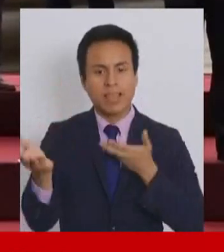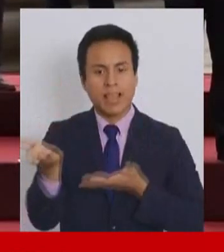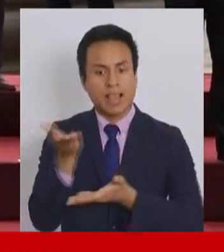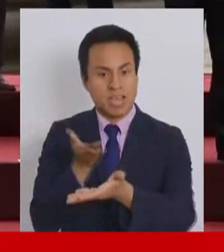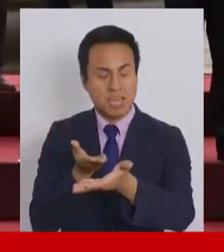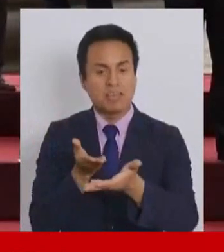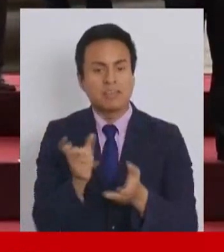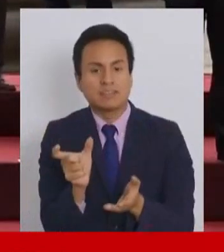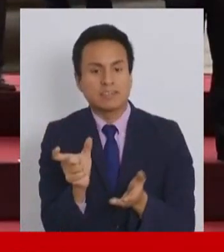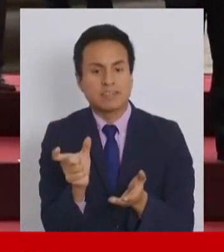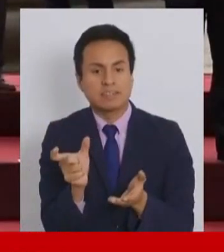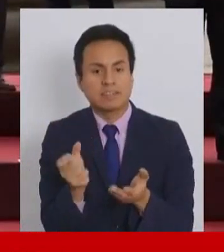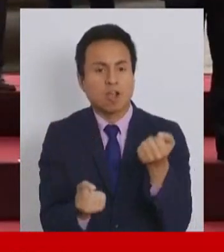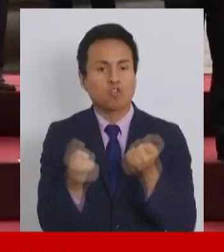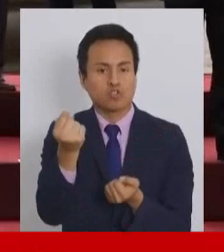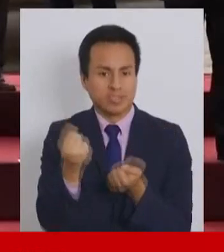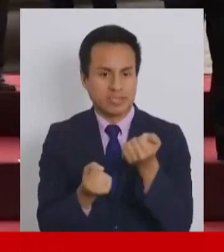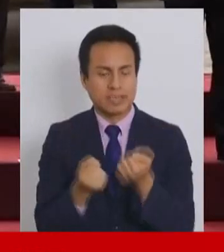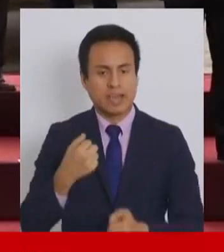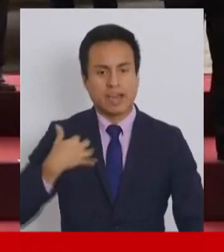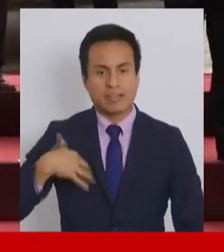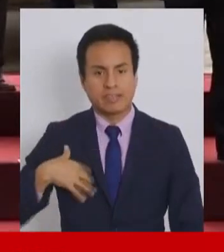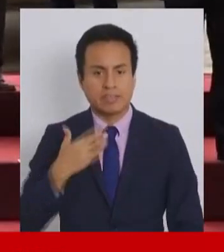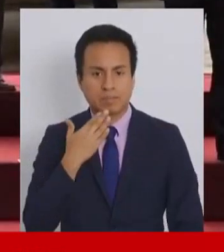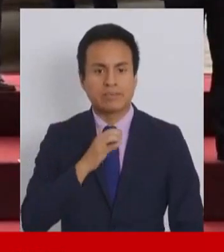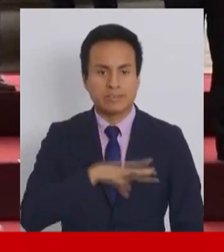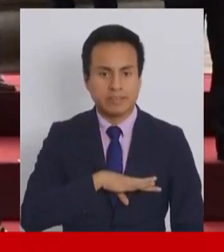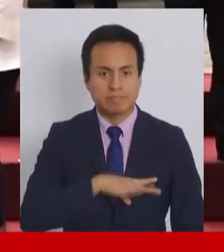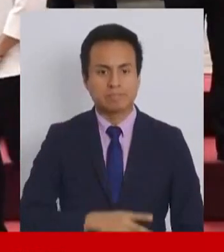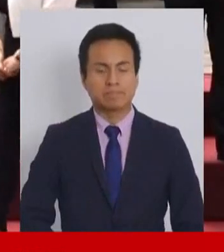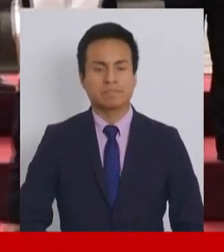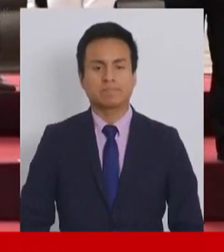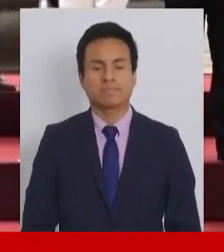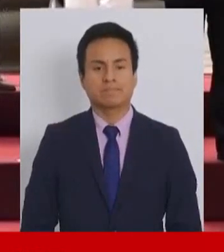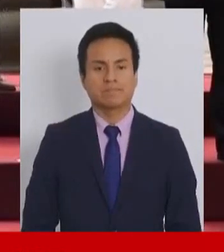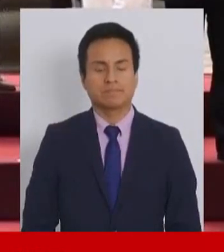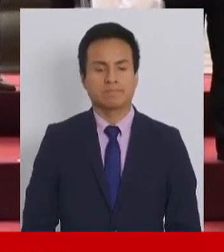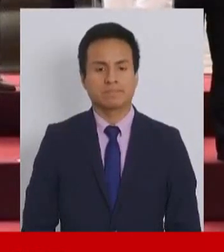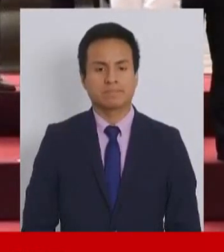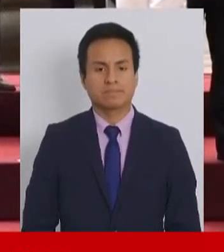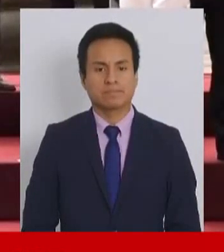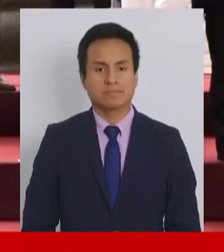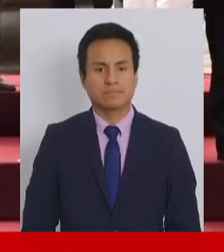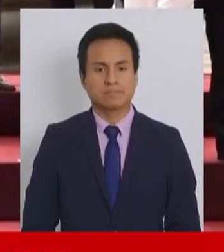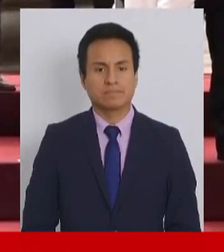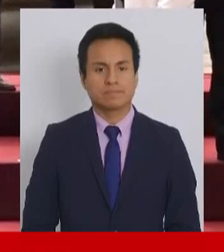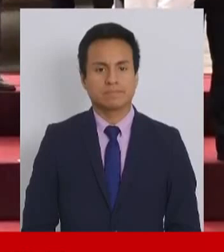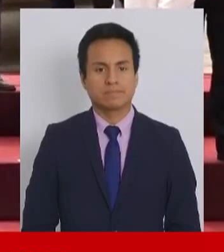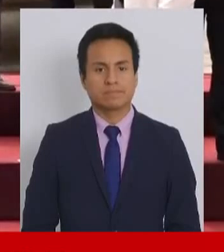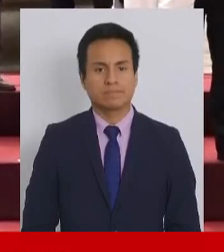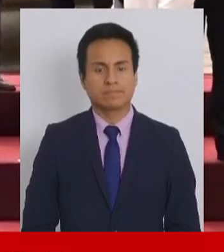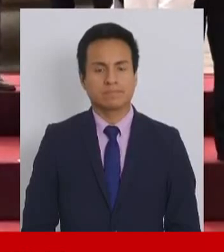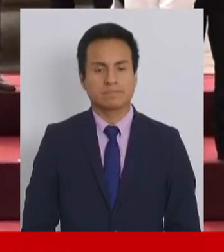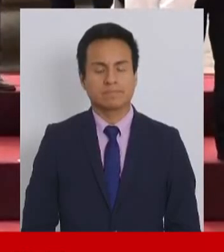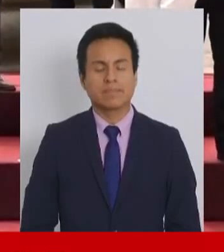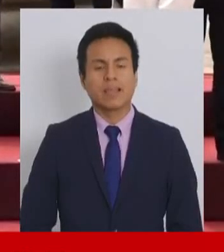de licencias de conducir entre Argentina y Chile. Hace un convenio de canje de licencias